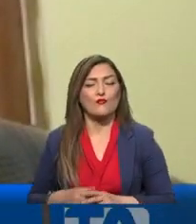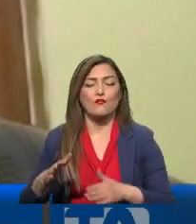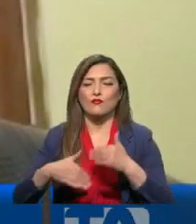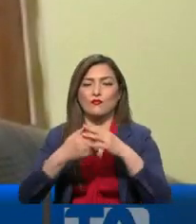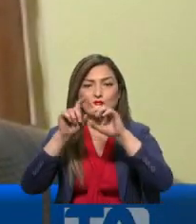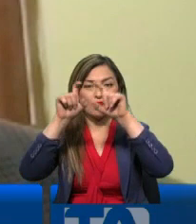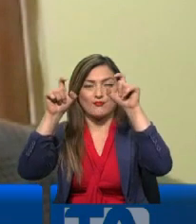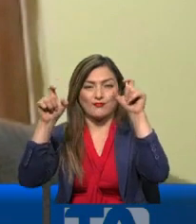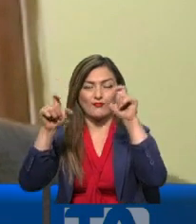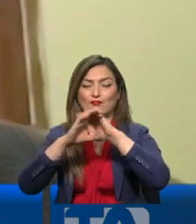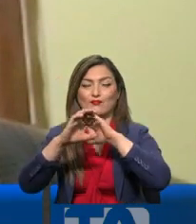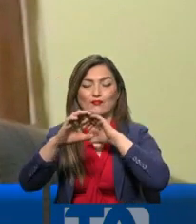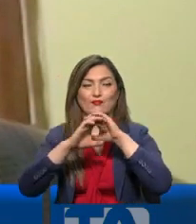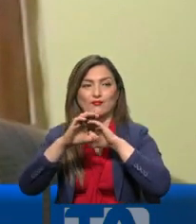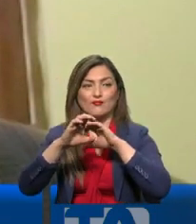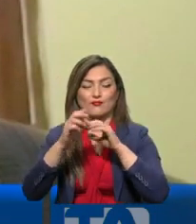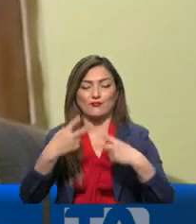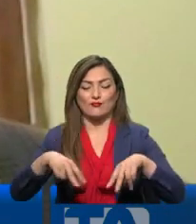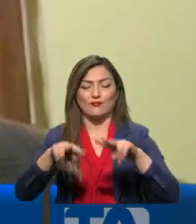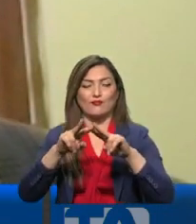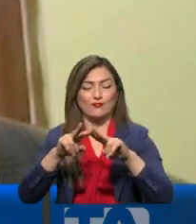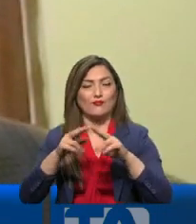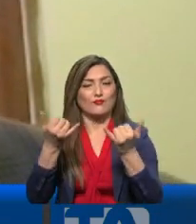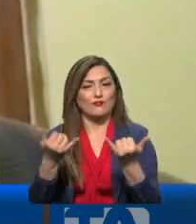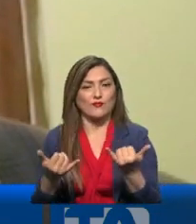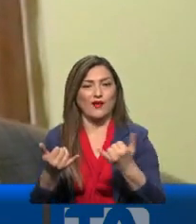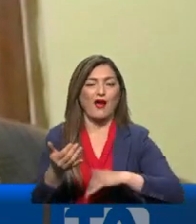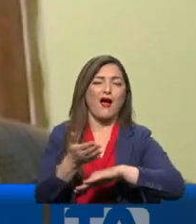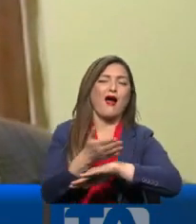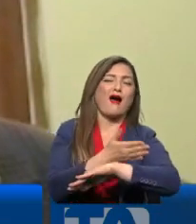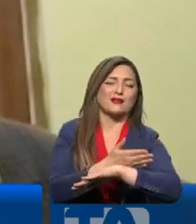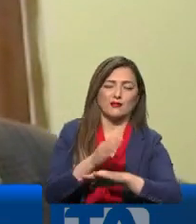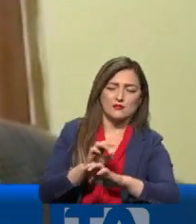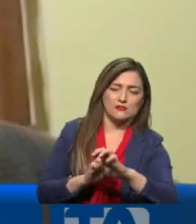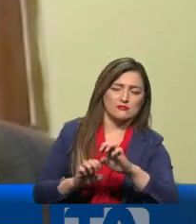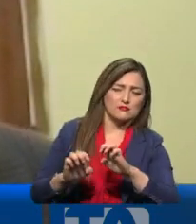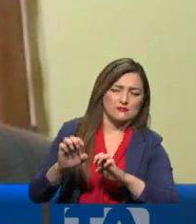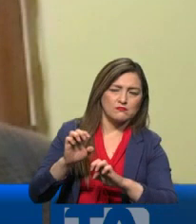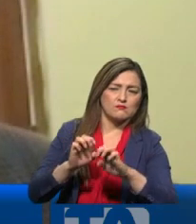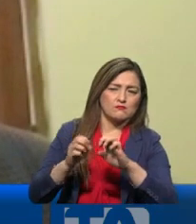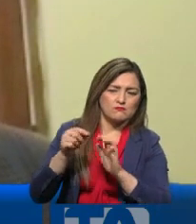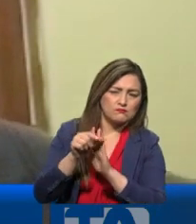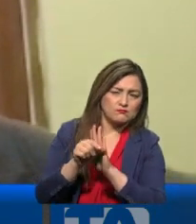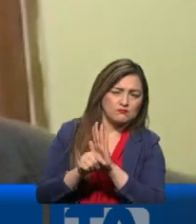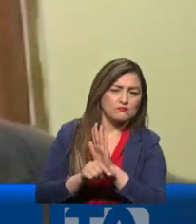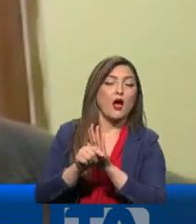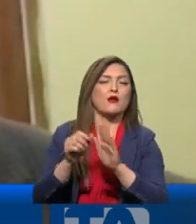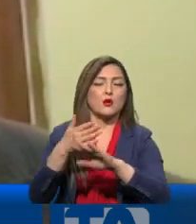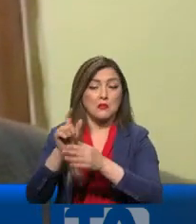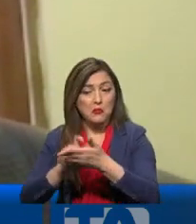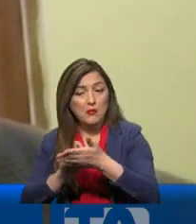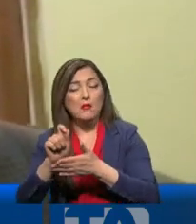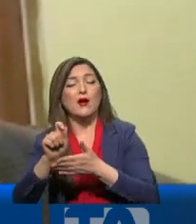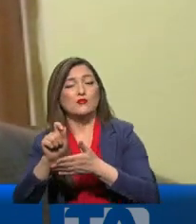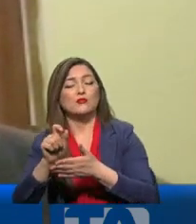actualizar tarifas pueden pasar por una fase de evaluación pasada esa fase de duración actualizan tarifa y pasan a una